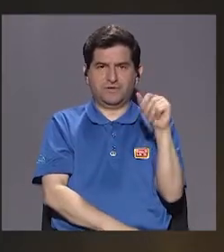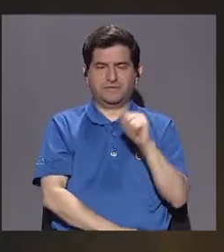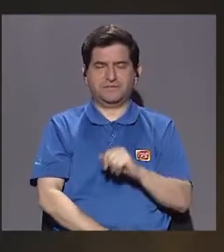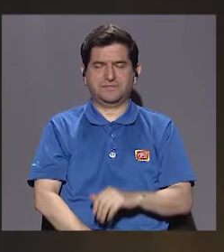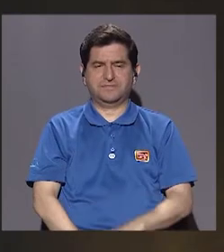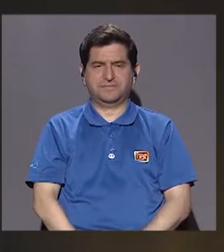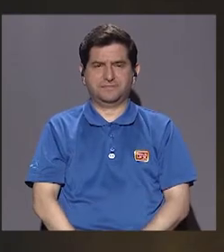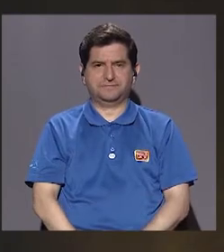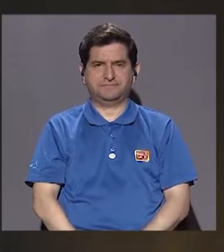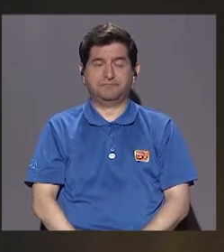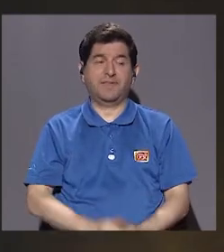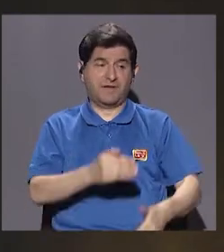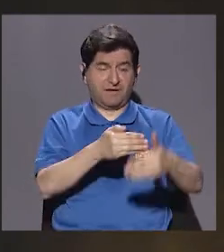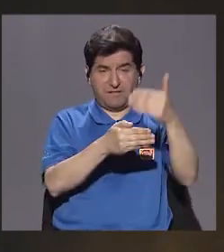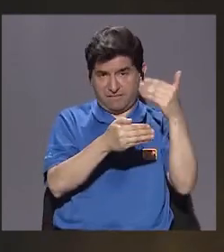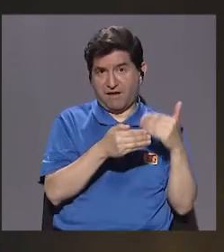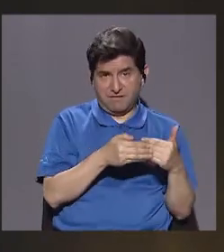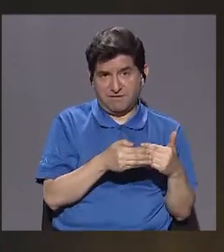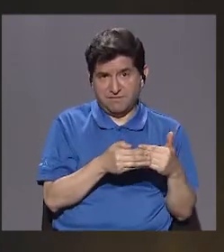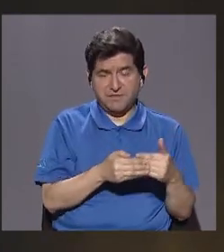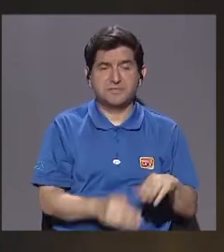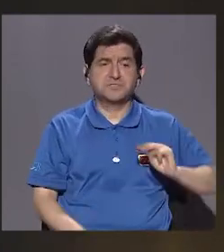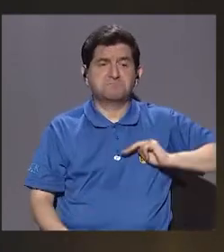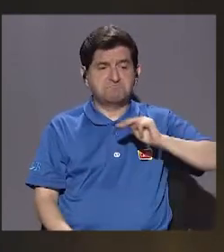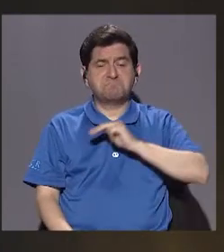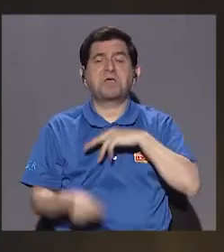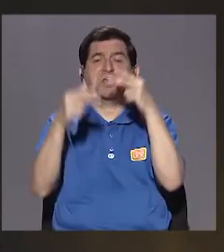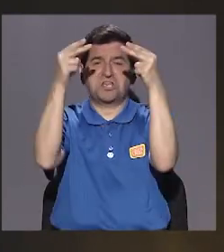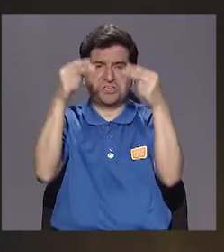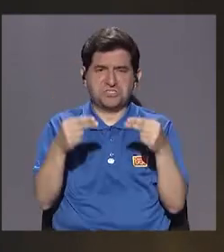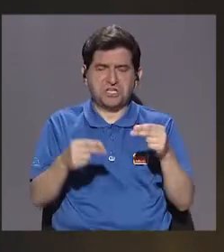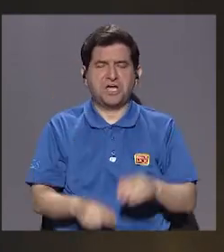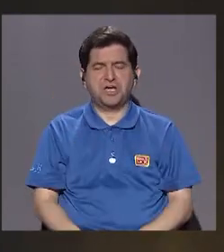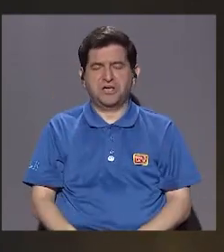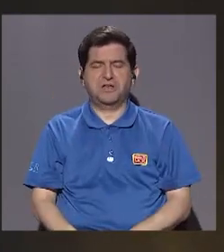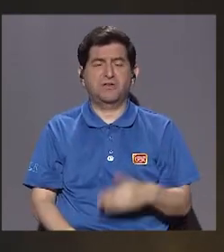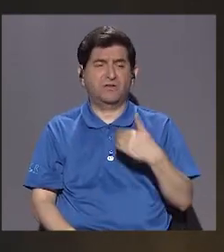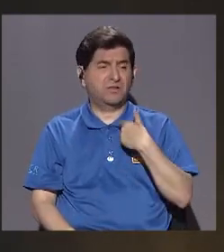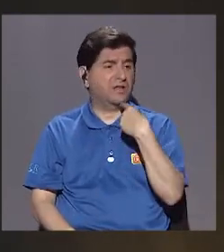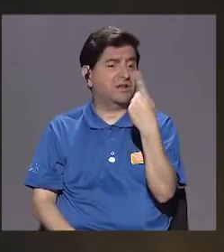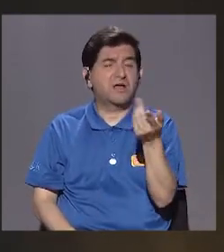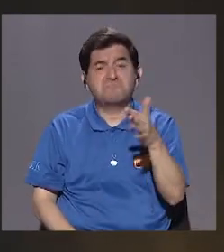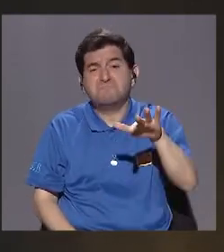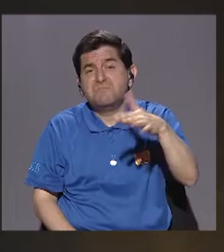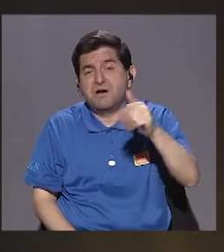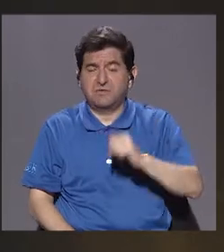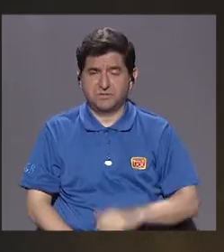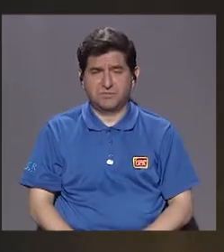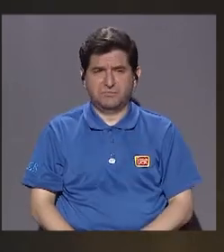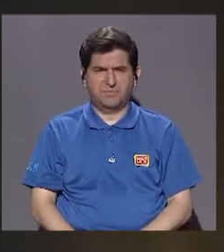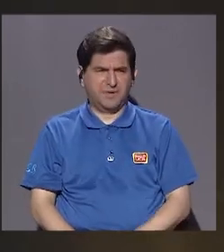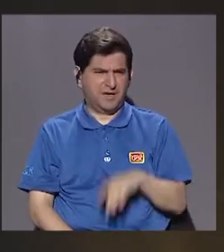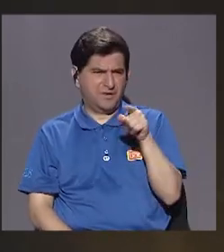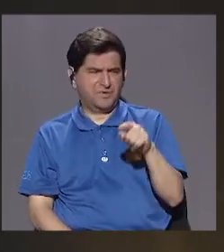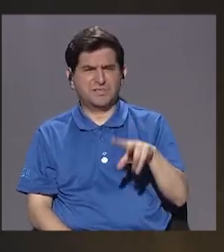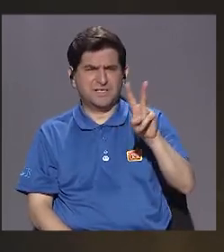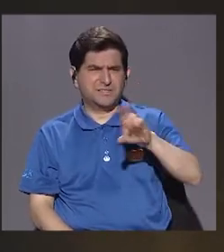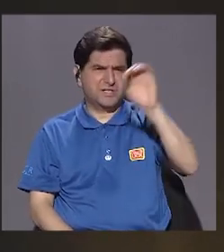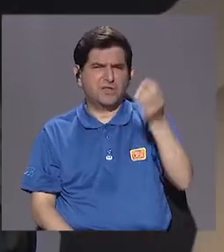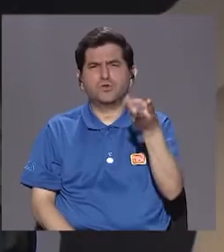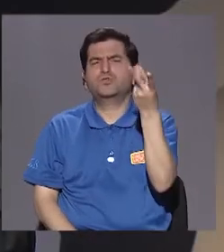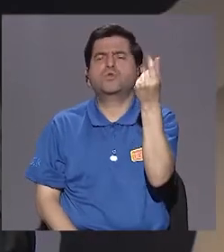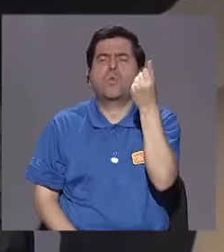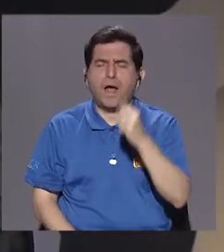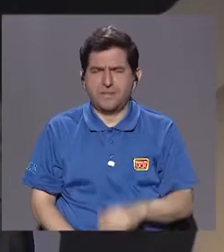bueno en los anteriores pues el ministerio de aviación de la tesorería tenía que decir más o menos cuál es cuál el ss2 por